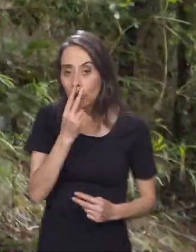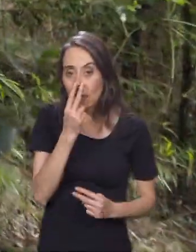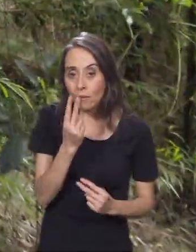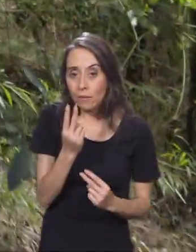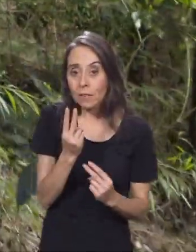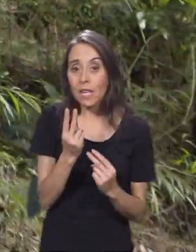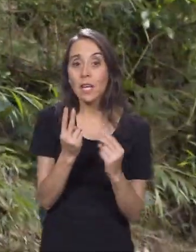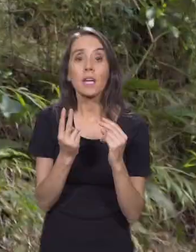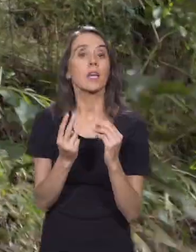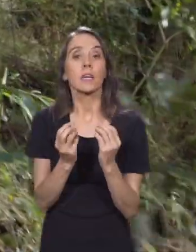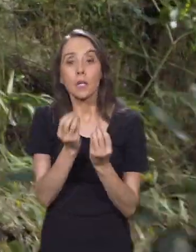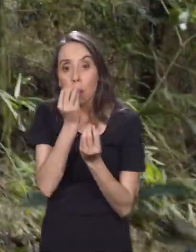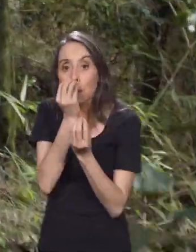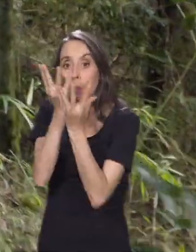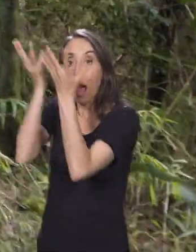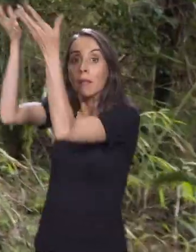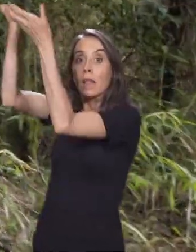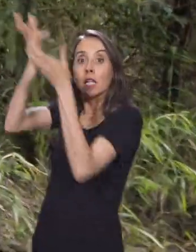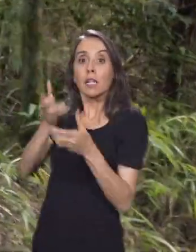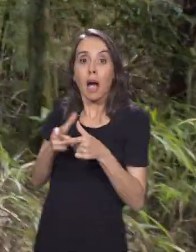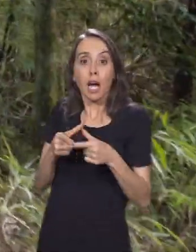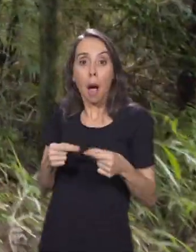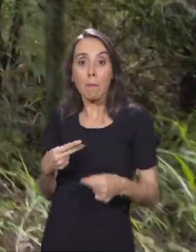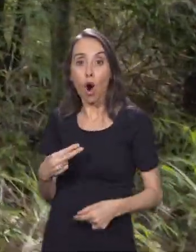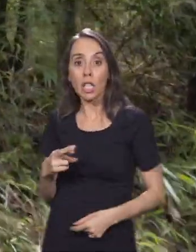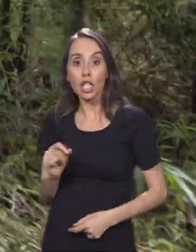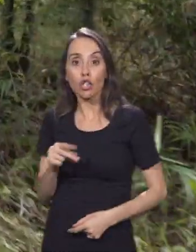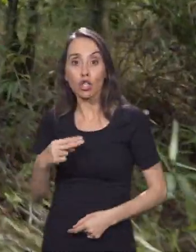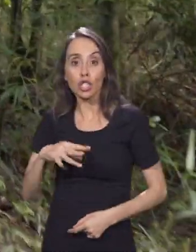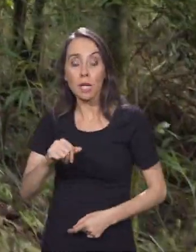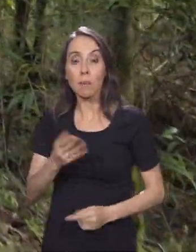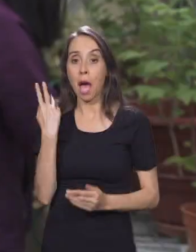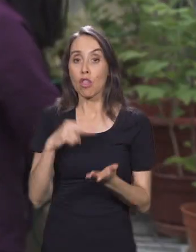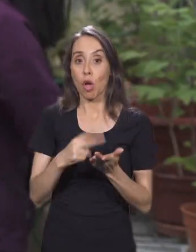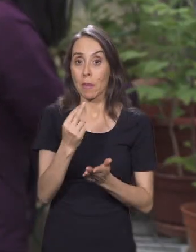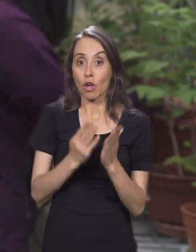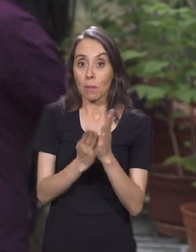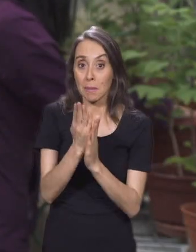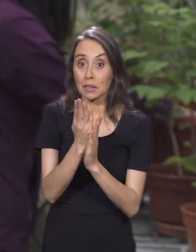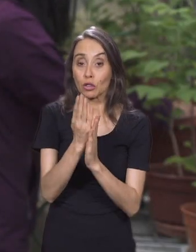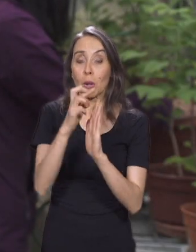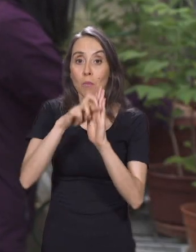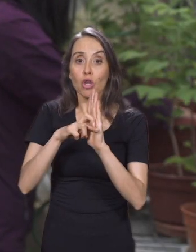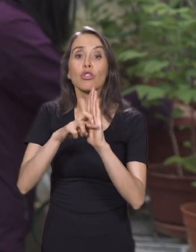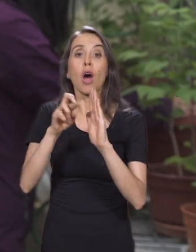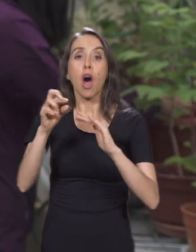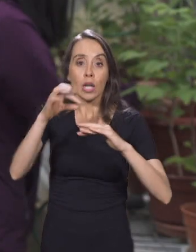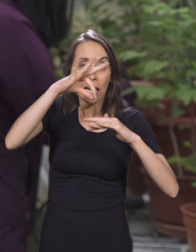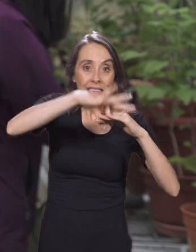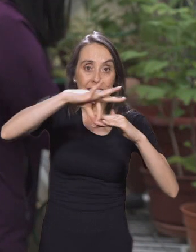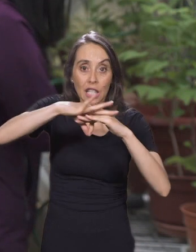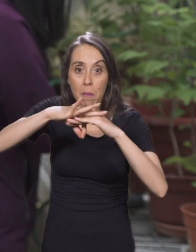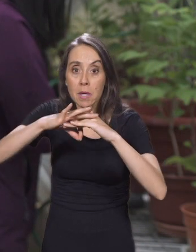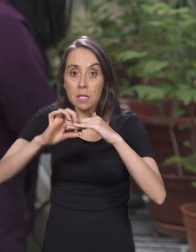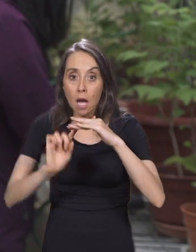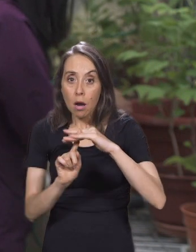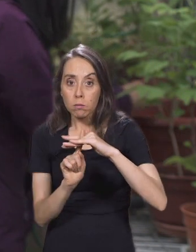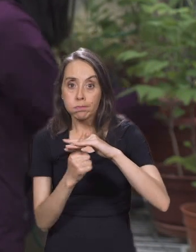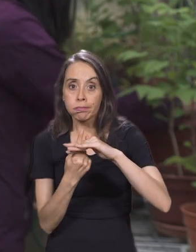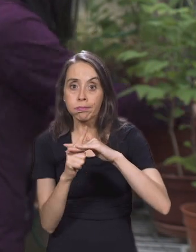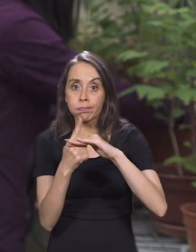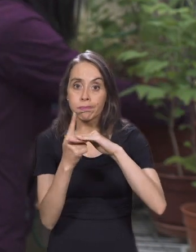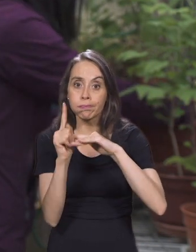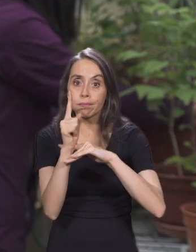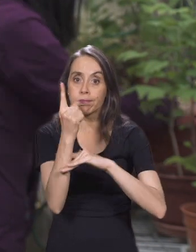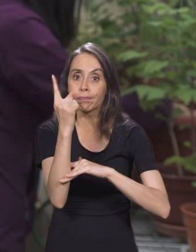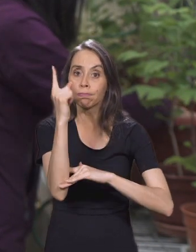Ver las plantas de Hiroshima crecer en el invernadero. Recordemos que este proyecto empezó el año 2012, entonces ya van varios años en que las hemos